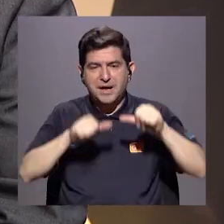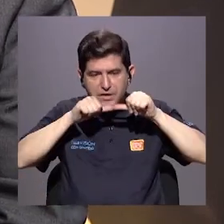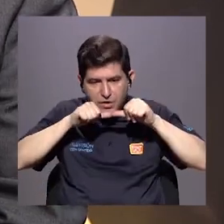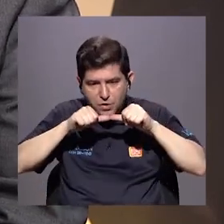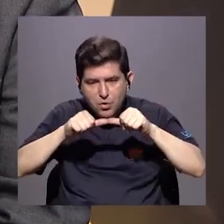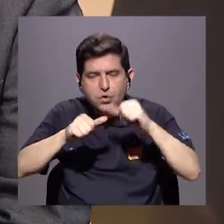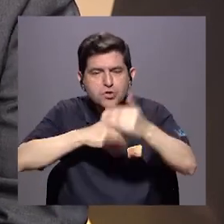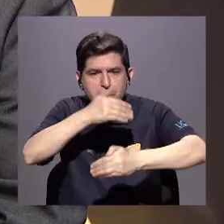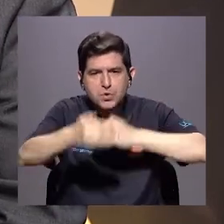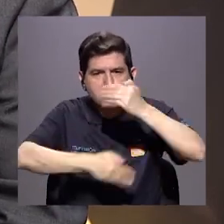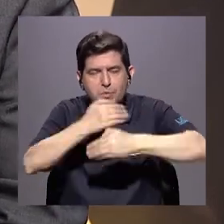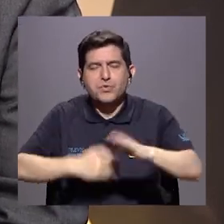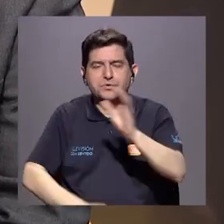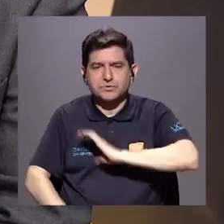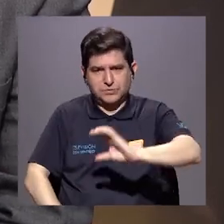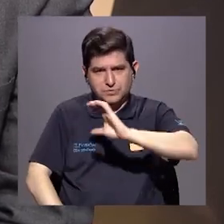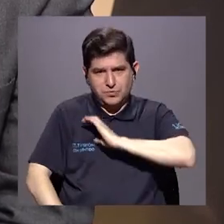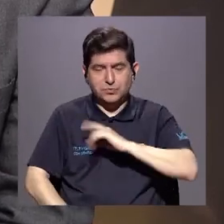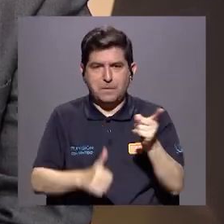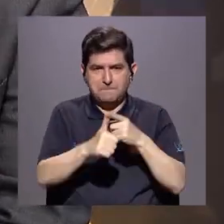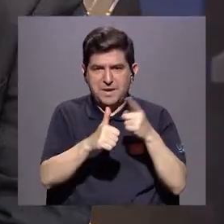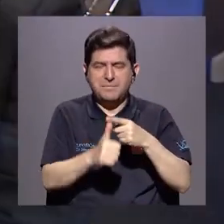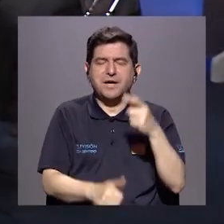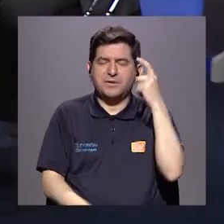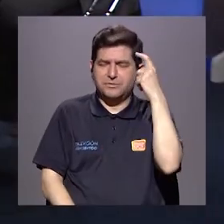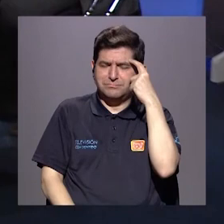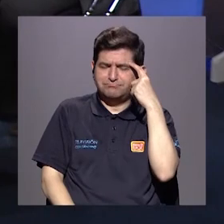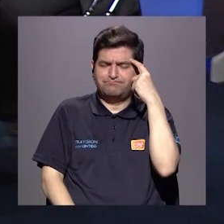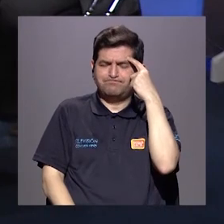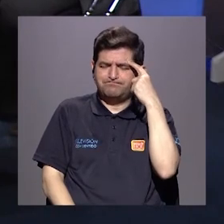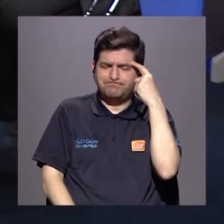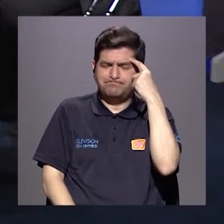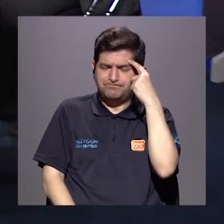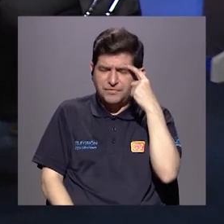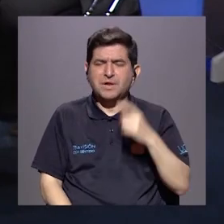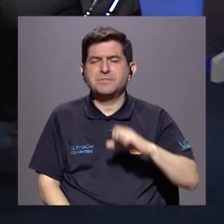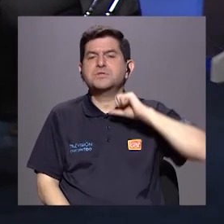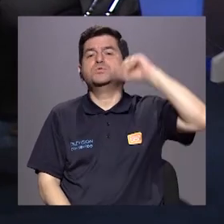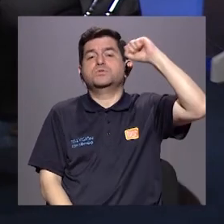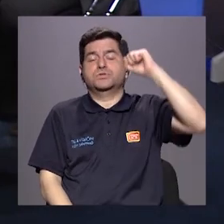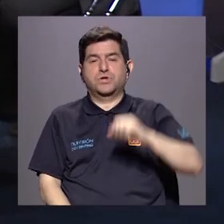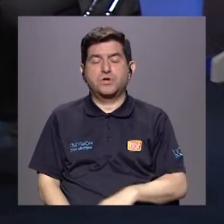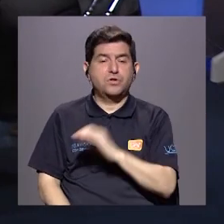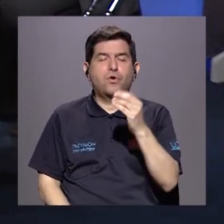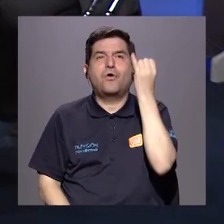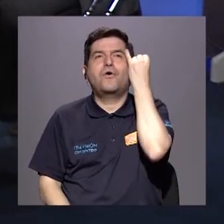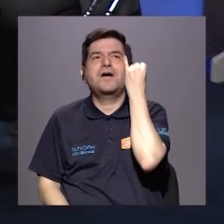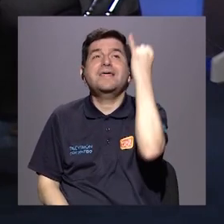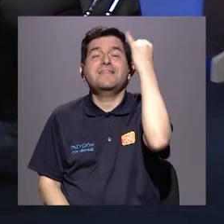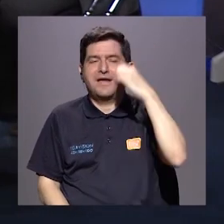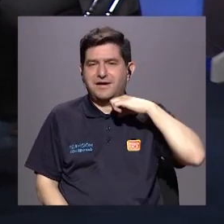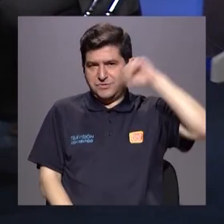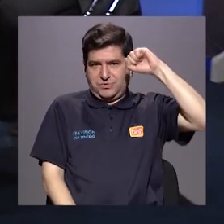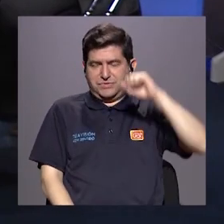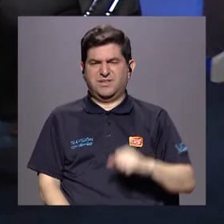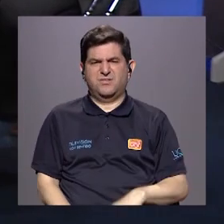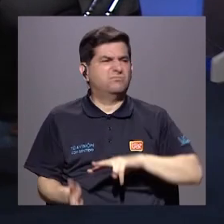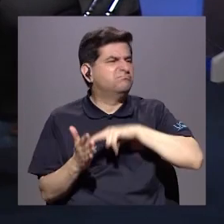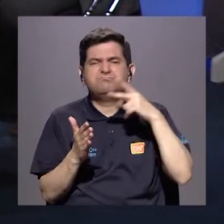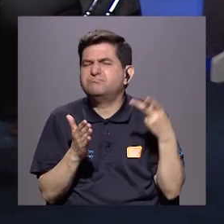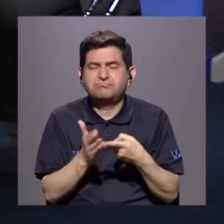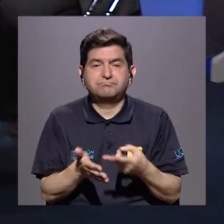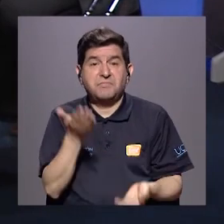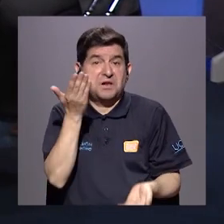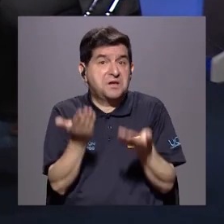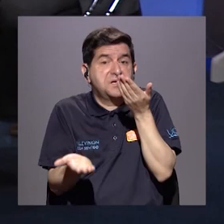continuo del comportamiento suicida primero hay pensamientos suicidas hoy o lo que llamamos ideación suicida esto a qué se